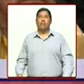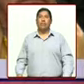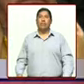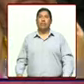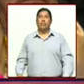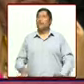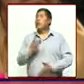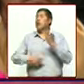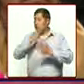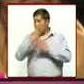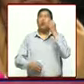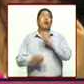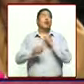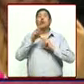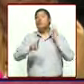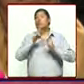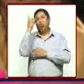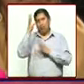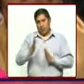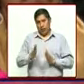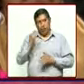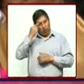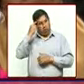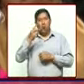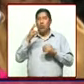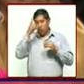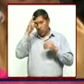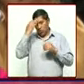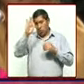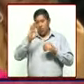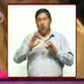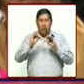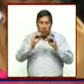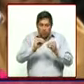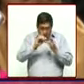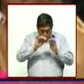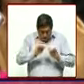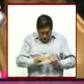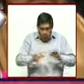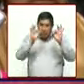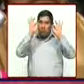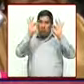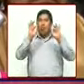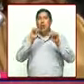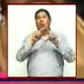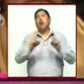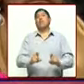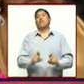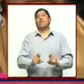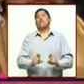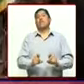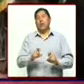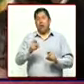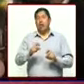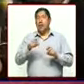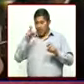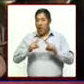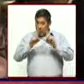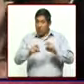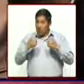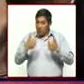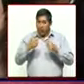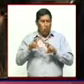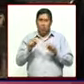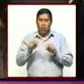¿Qué confianza va a tener el pueblo boliviano en un gobierno que ni siquiera sabe formular preguntas? Eso es lo que se tiene que preguntar la gente. No hay